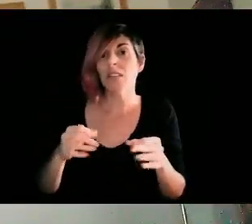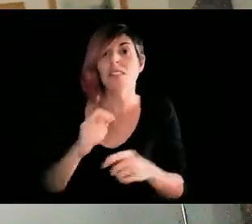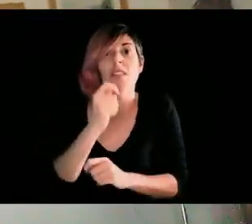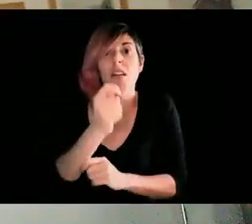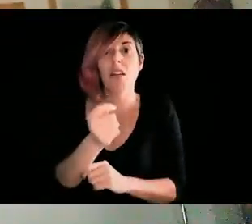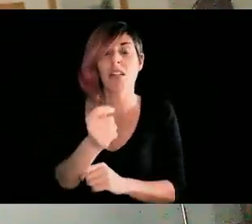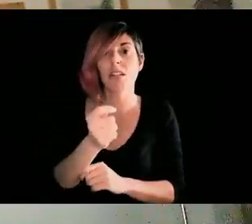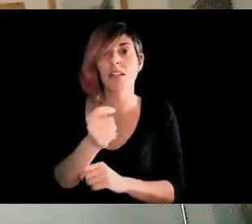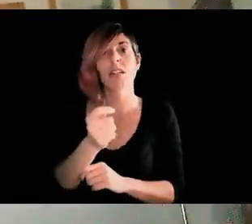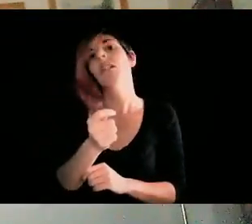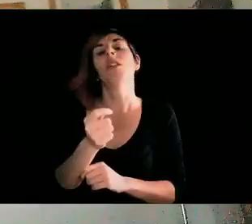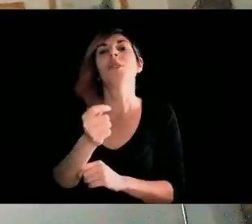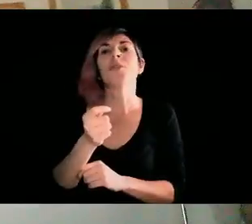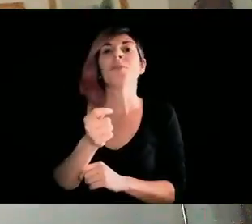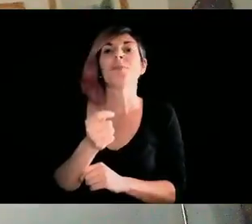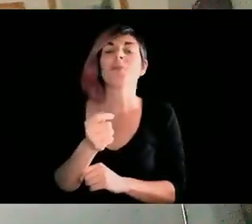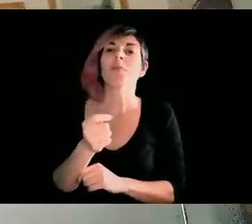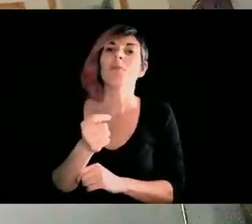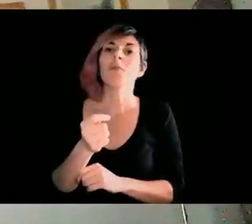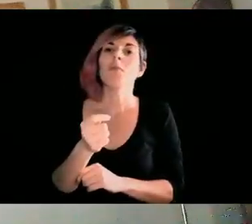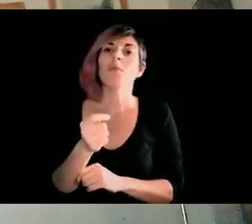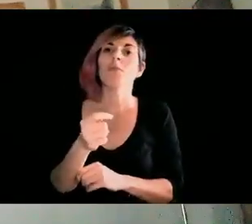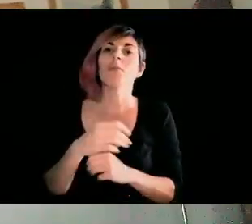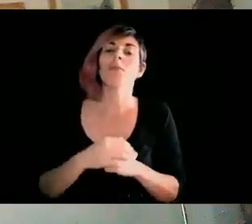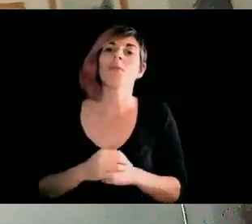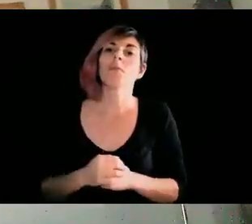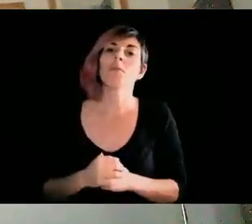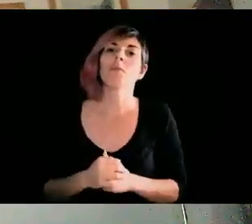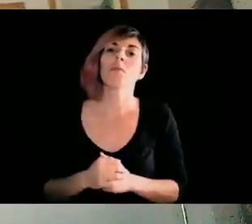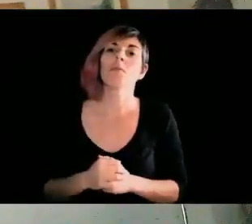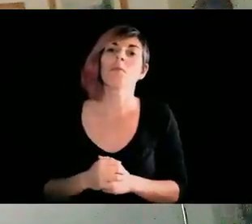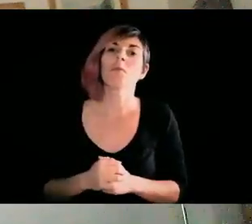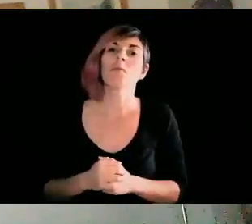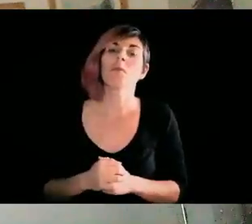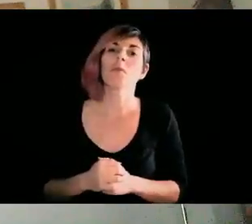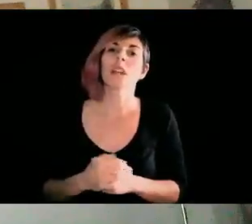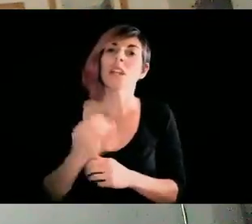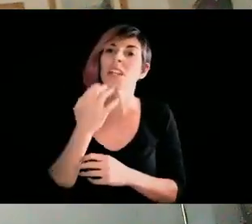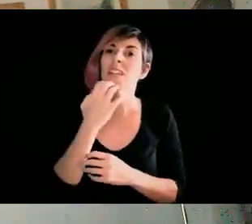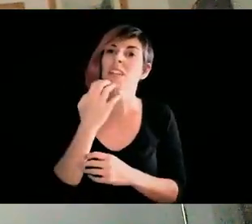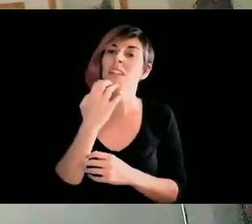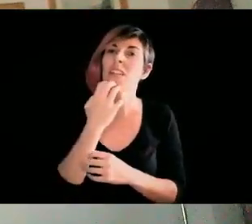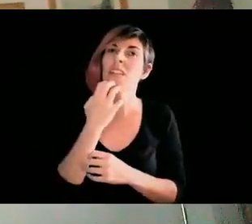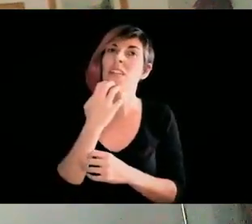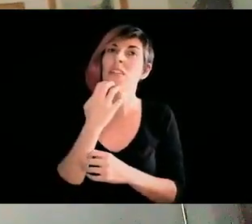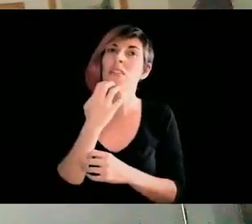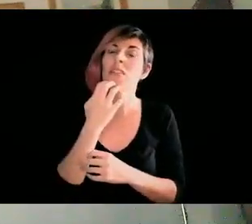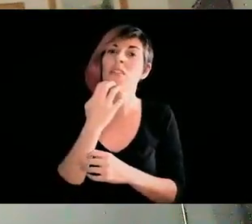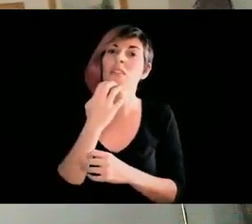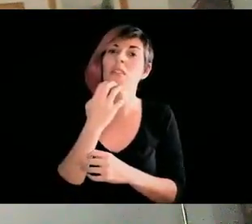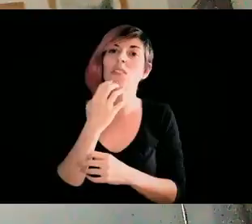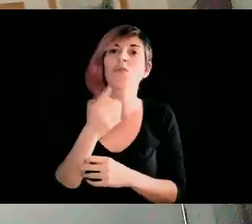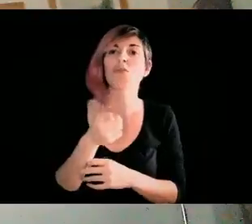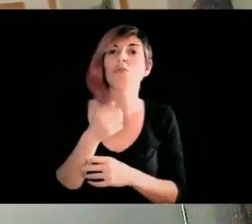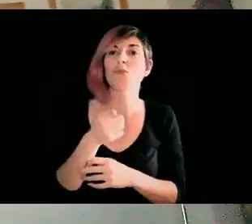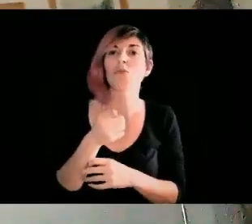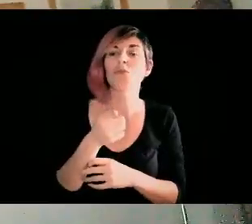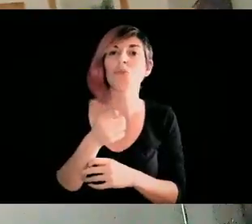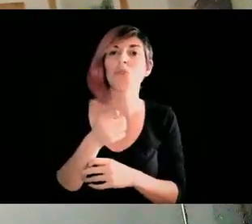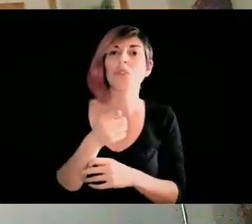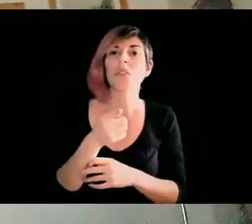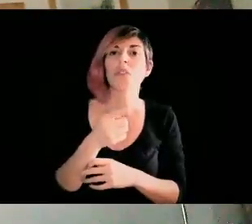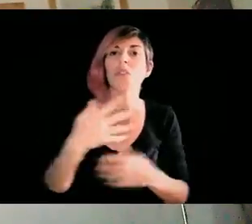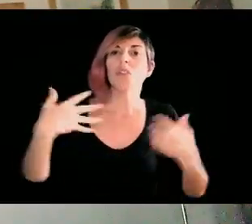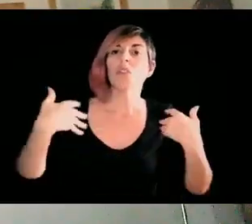equilibrar, Uno tiene que tomar conciencia de que cuando se resiste a lo que ya